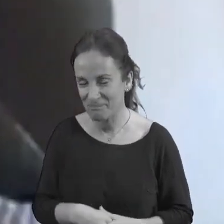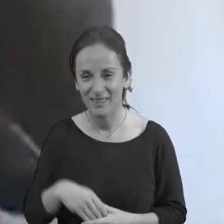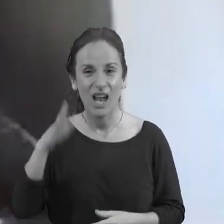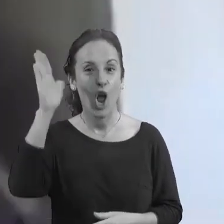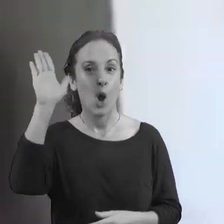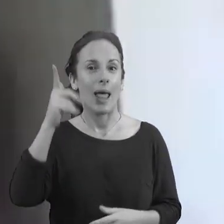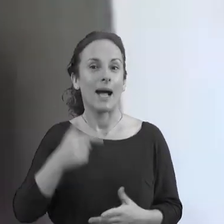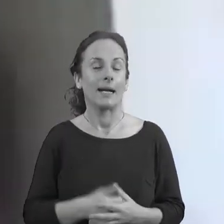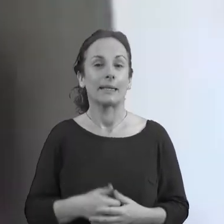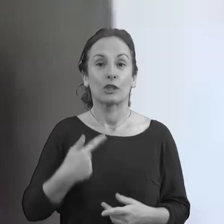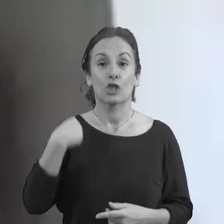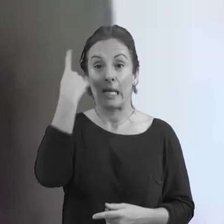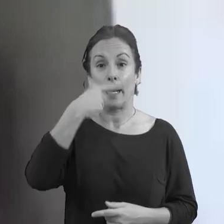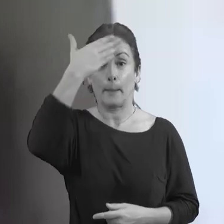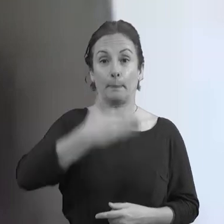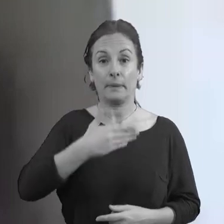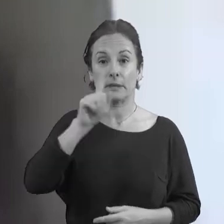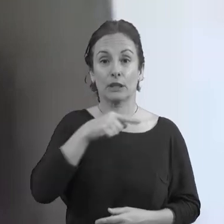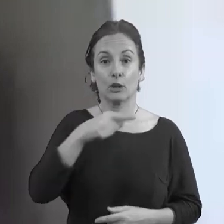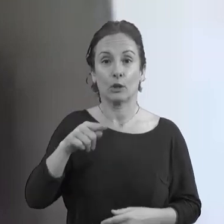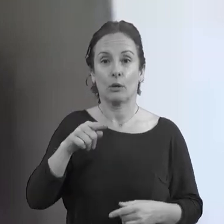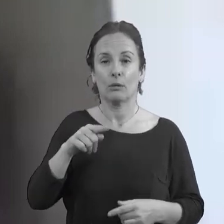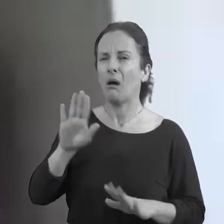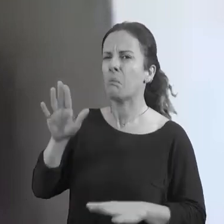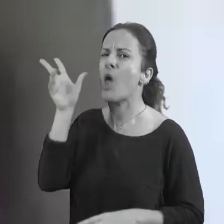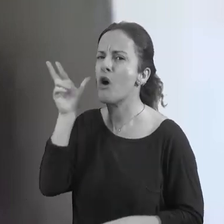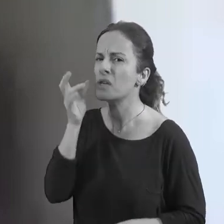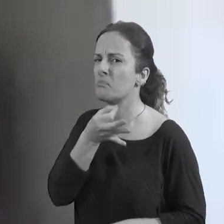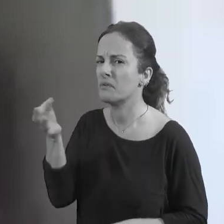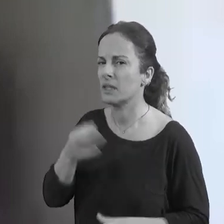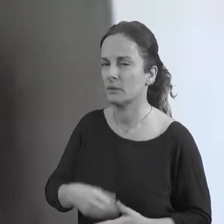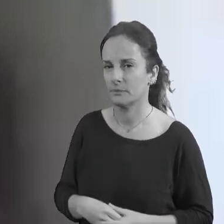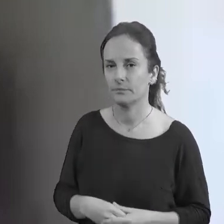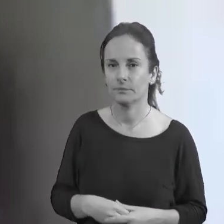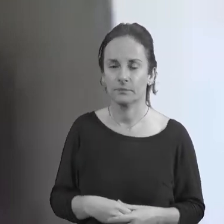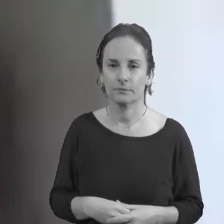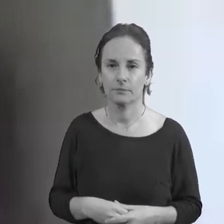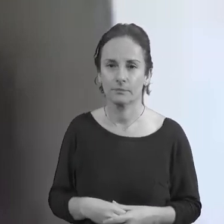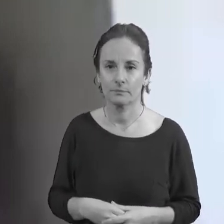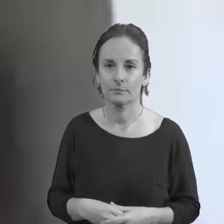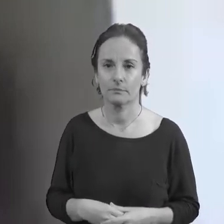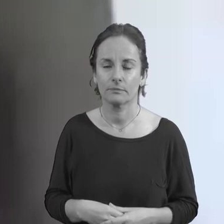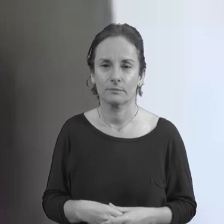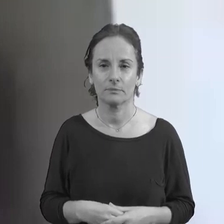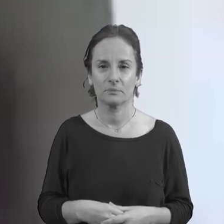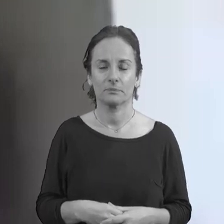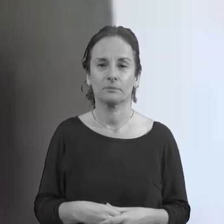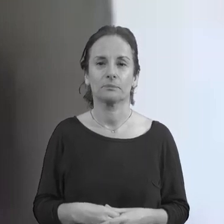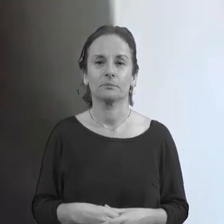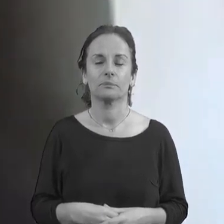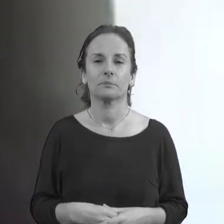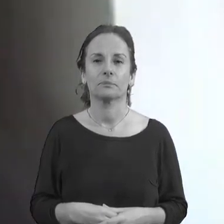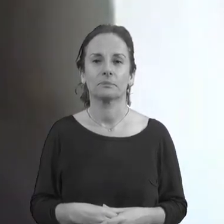Hola, no sé si estoy congelada o no, porque... No se te oye bien. ¿Eh? Estoy en minoría.